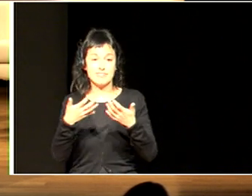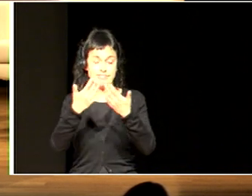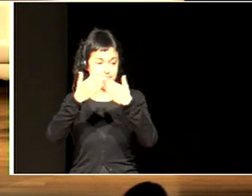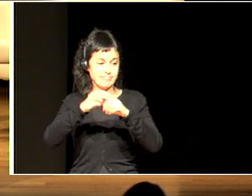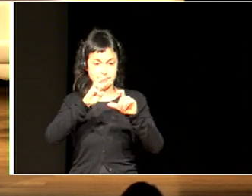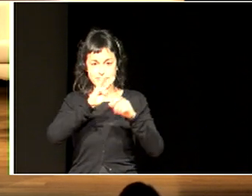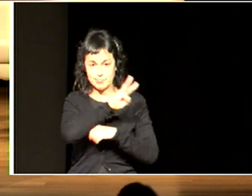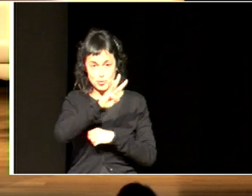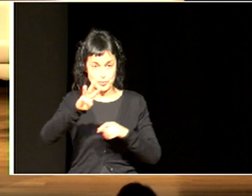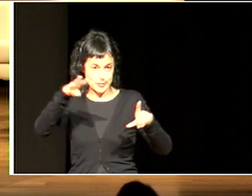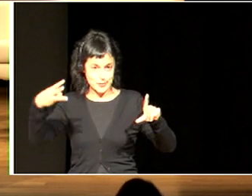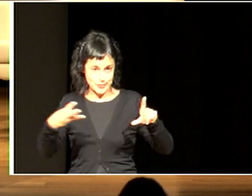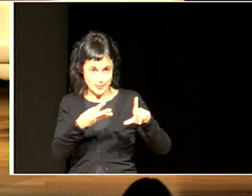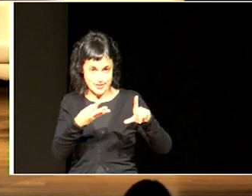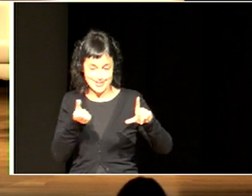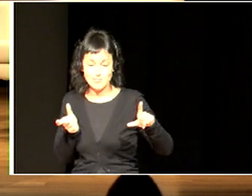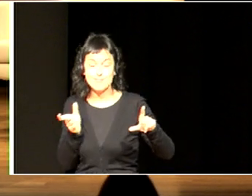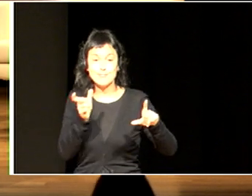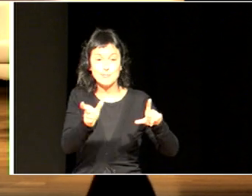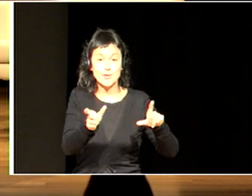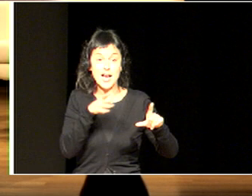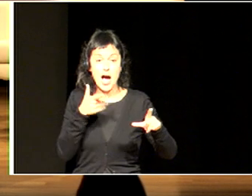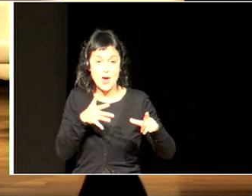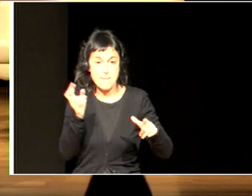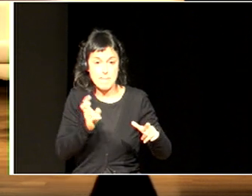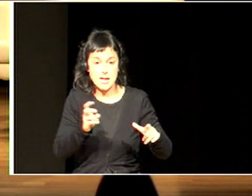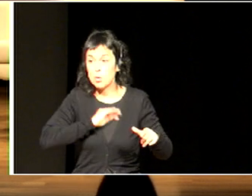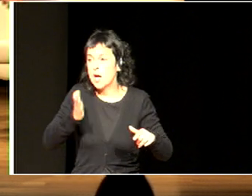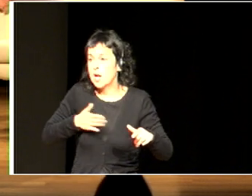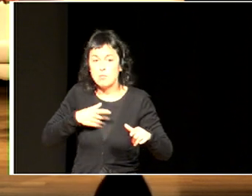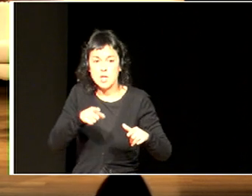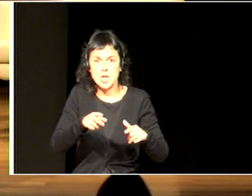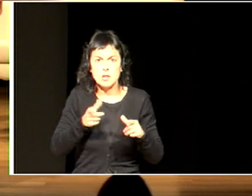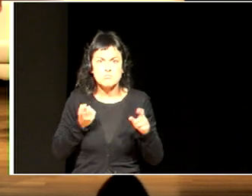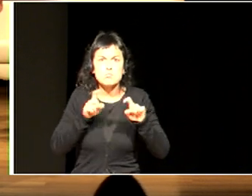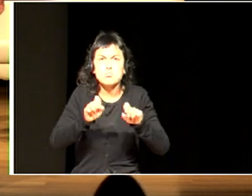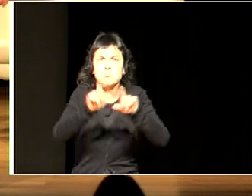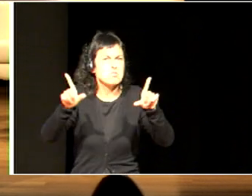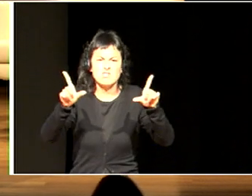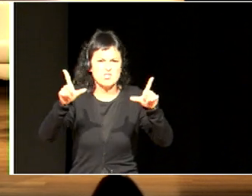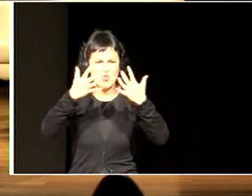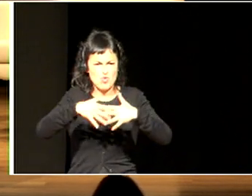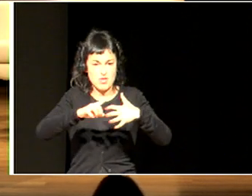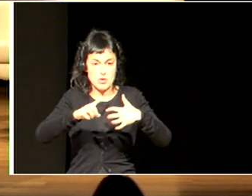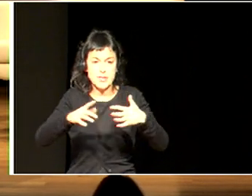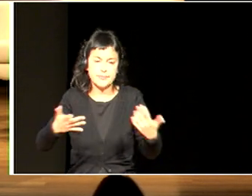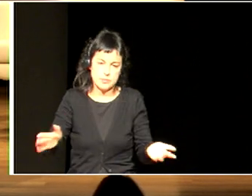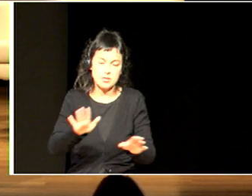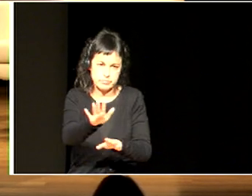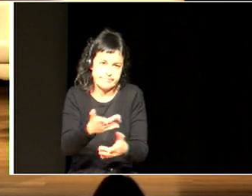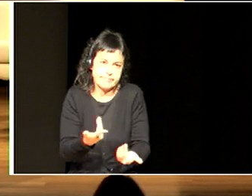roto pero bueno eso ya no nos avisase no más que nada el 700 mensaje hoy acá está el link de ya ya ya ya